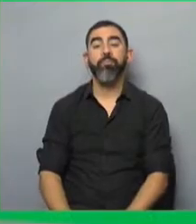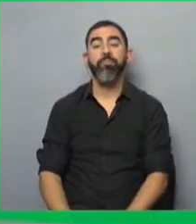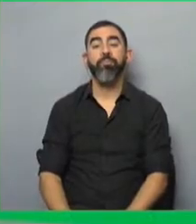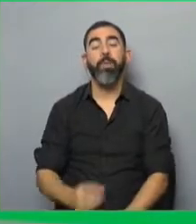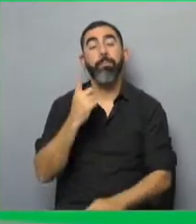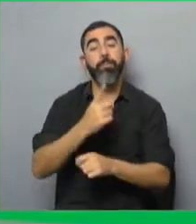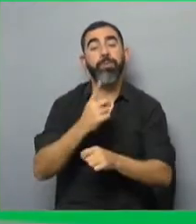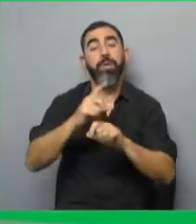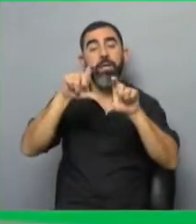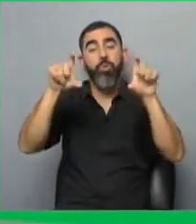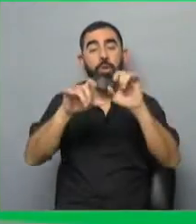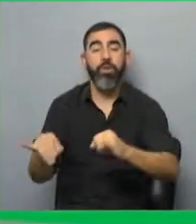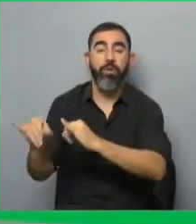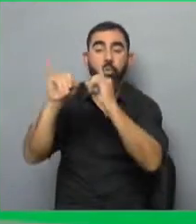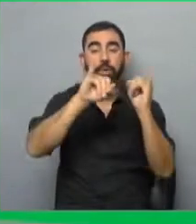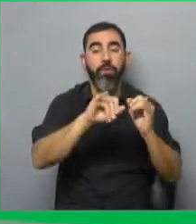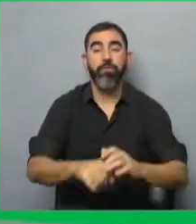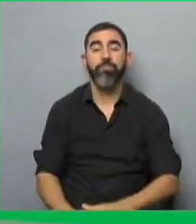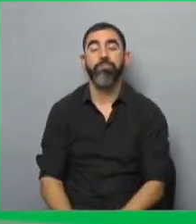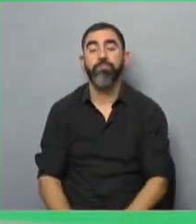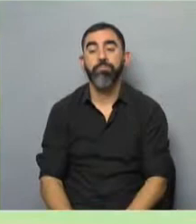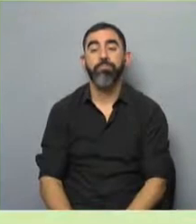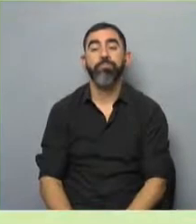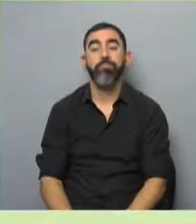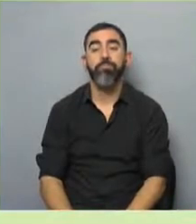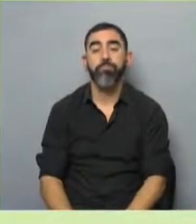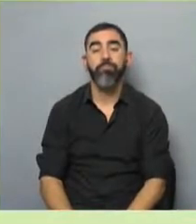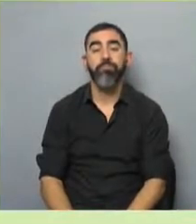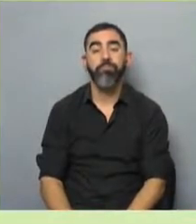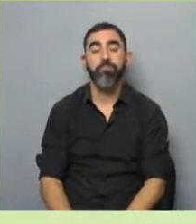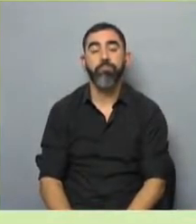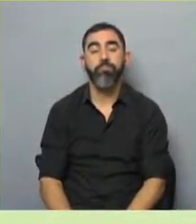Y ahora compartimos los principales titulares.